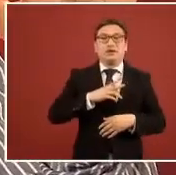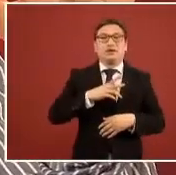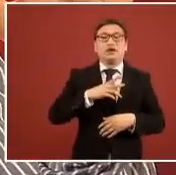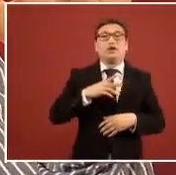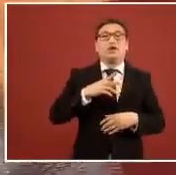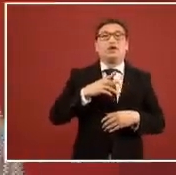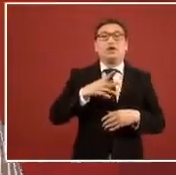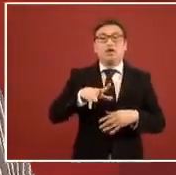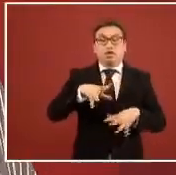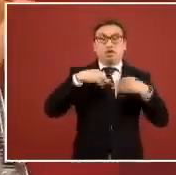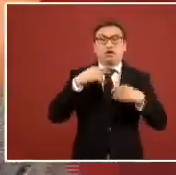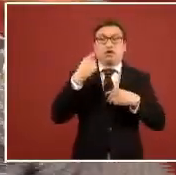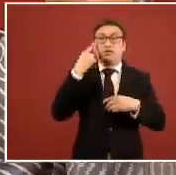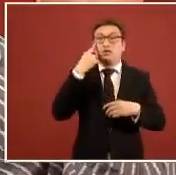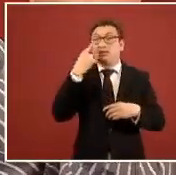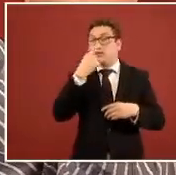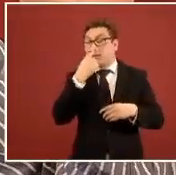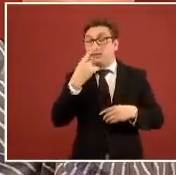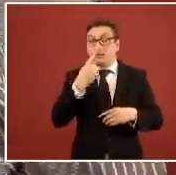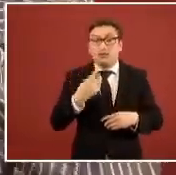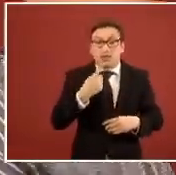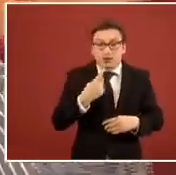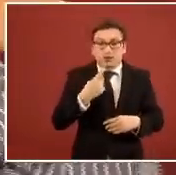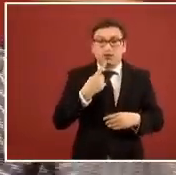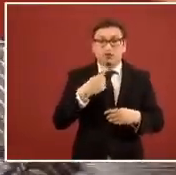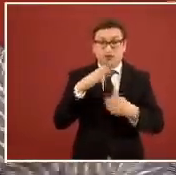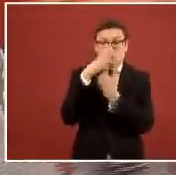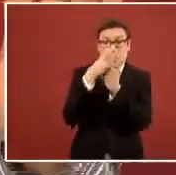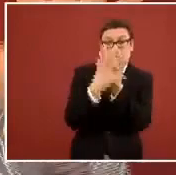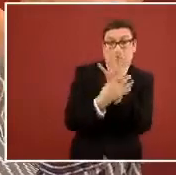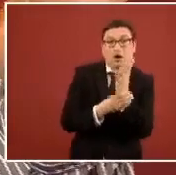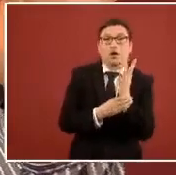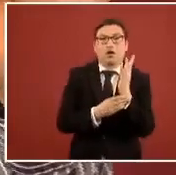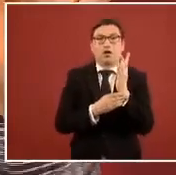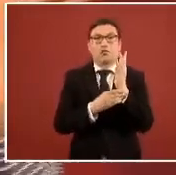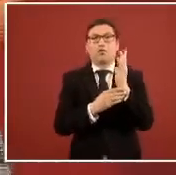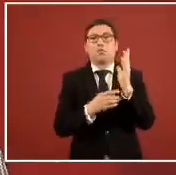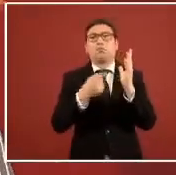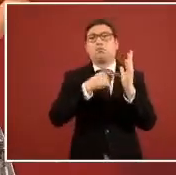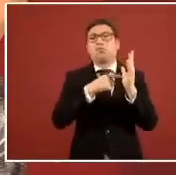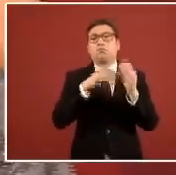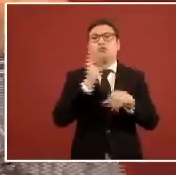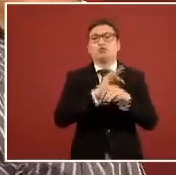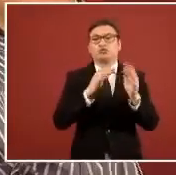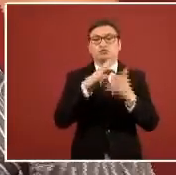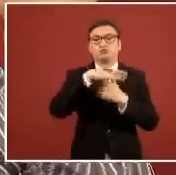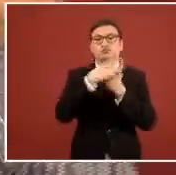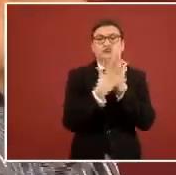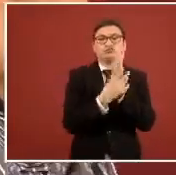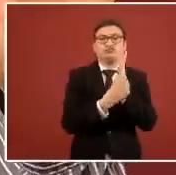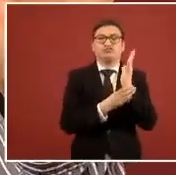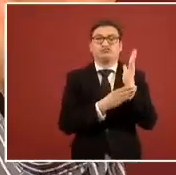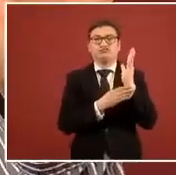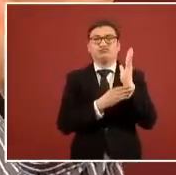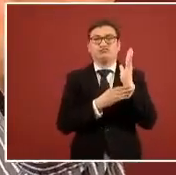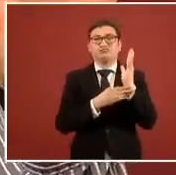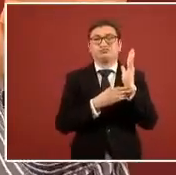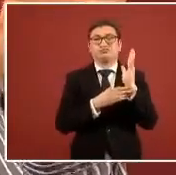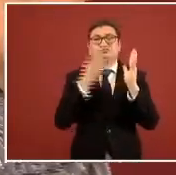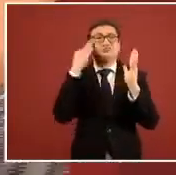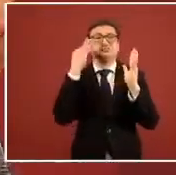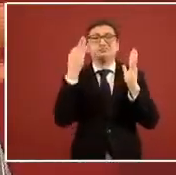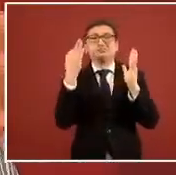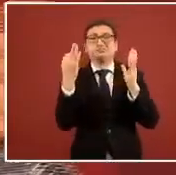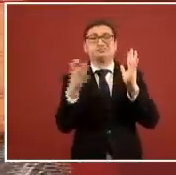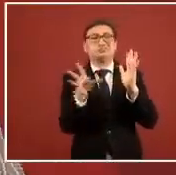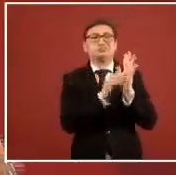los guantes, tengo envuelta la mano, pero al cabo de unos minutos es como si fuera la mano misma.